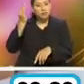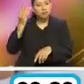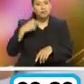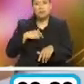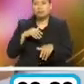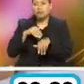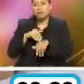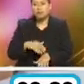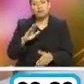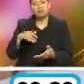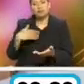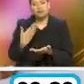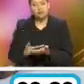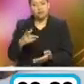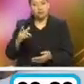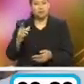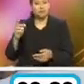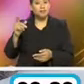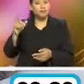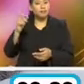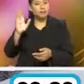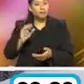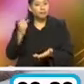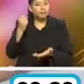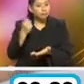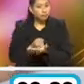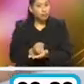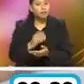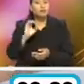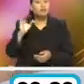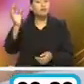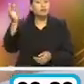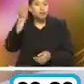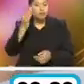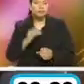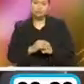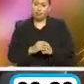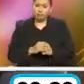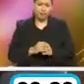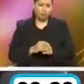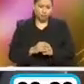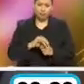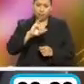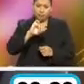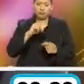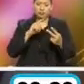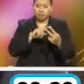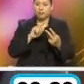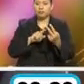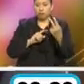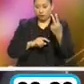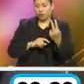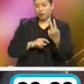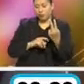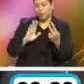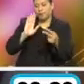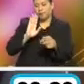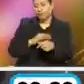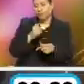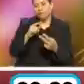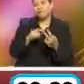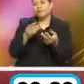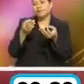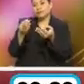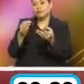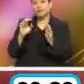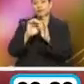pues consumir esto o en muchas ocasiones los obligan a. ¿Es Exactamente, cierto? sí. Hay dos causas principales por las cuales pasa